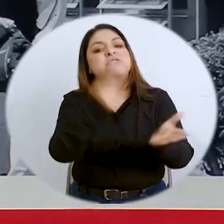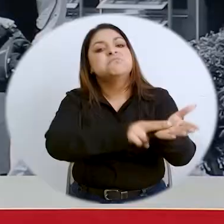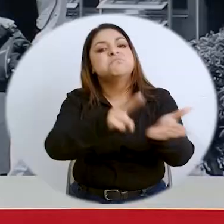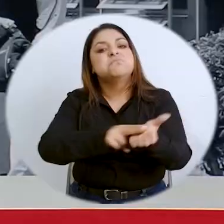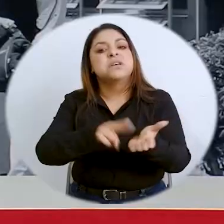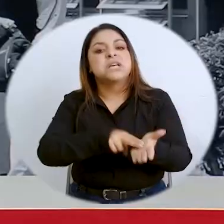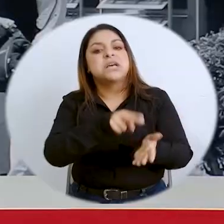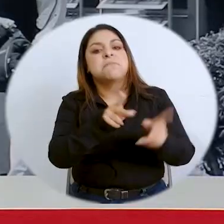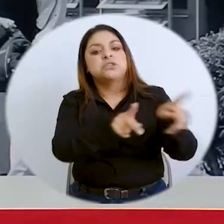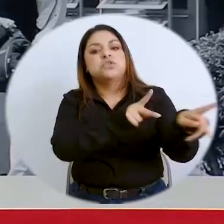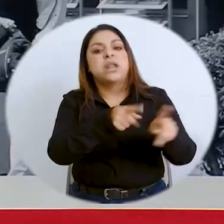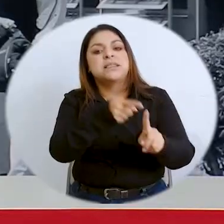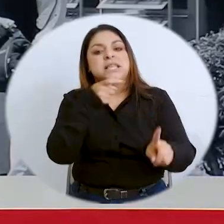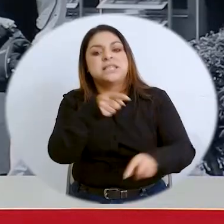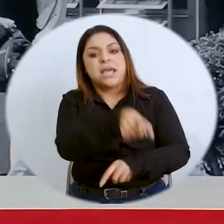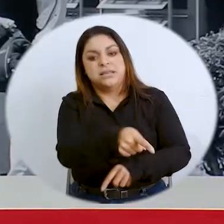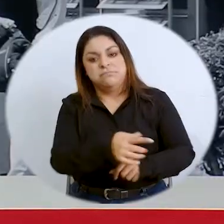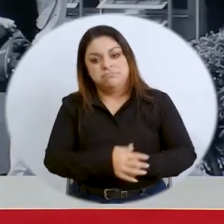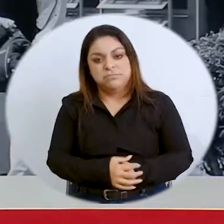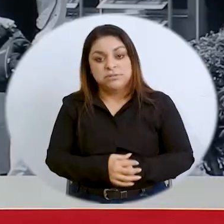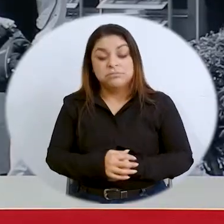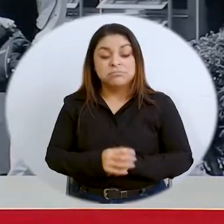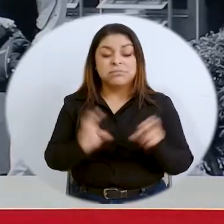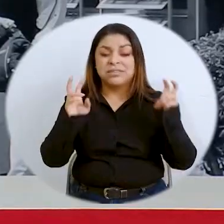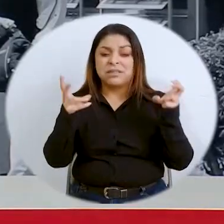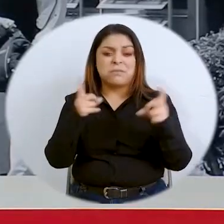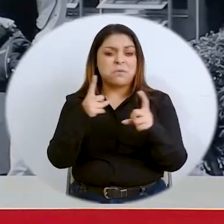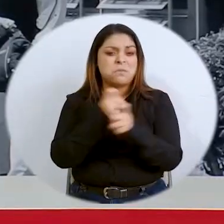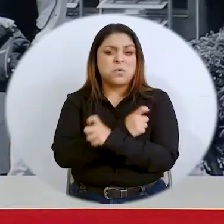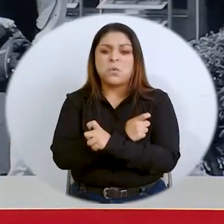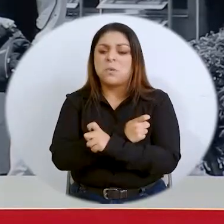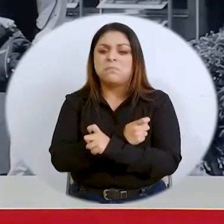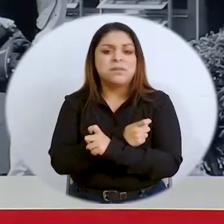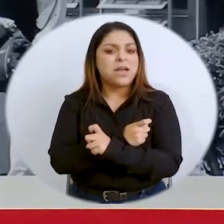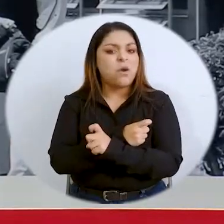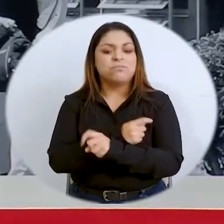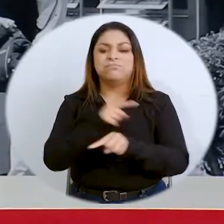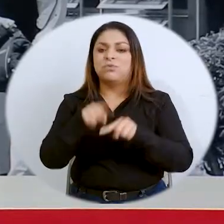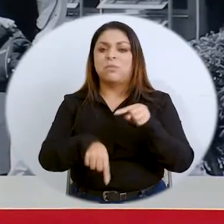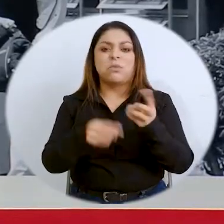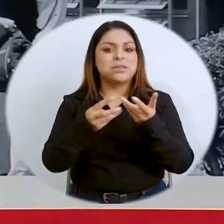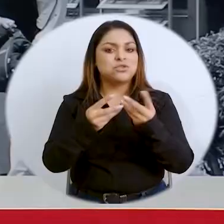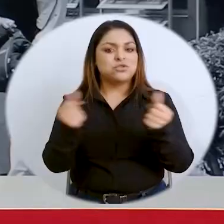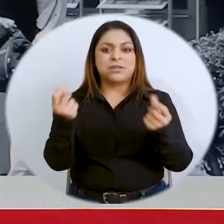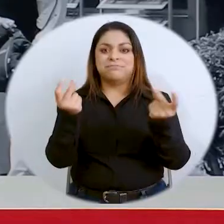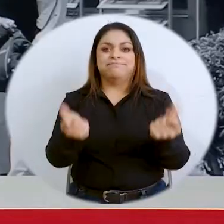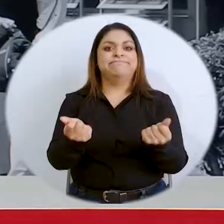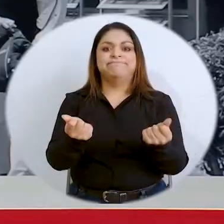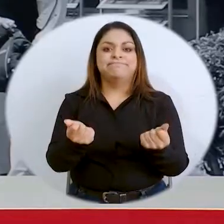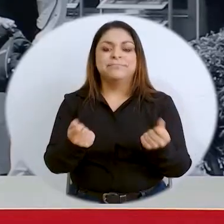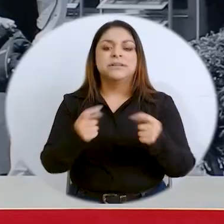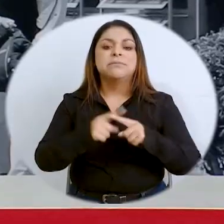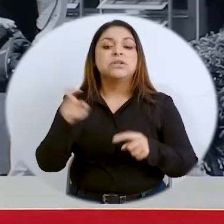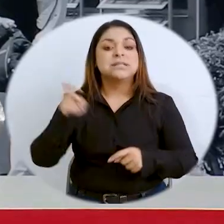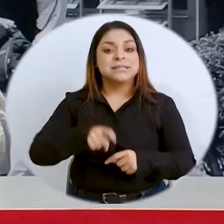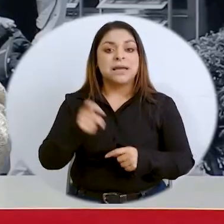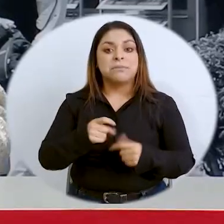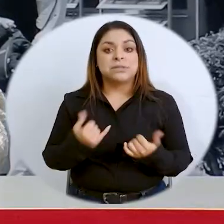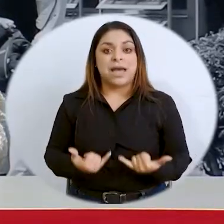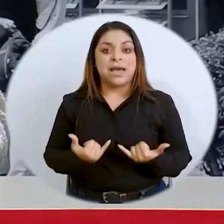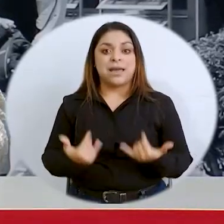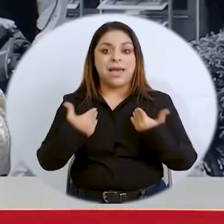fácil reclutar a poblaciones de ahí. Entonces sí es un tema muy complejo que no se va a resolver de un año a otro, pero necesitamos